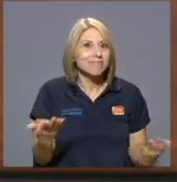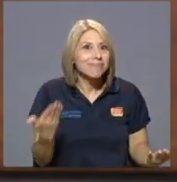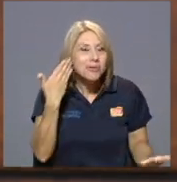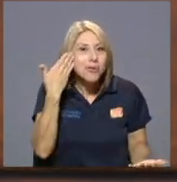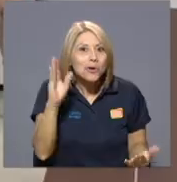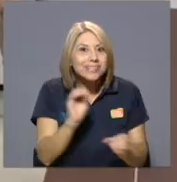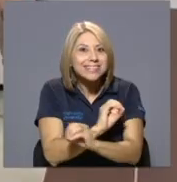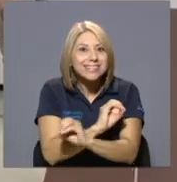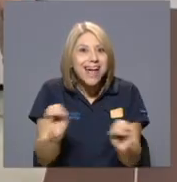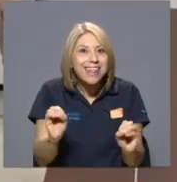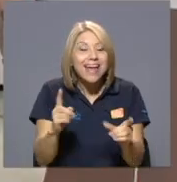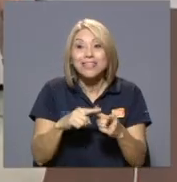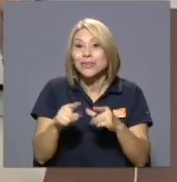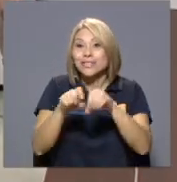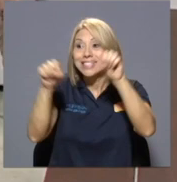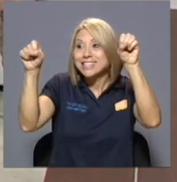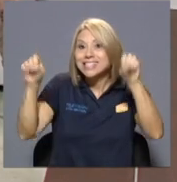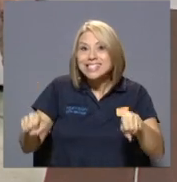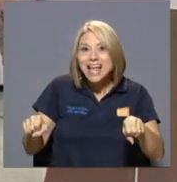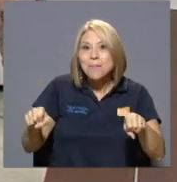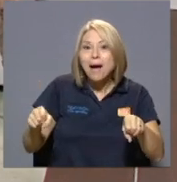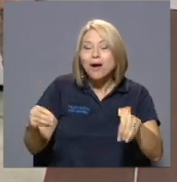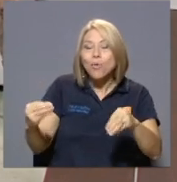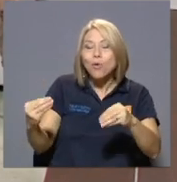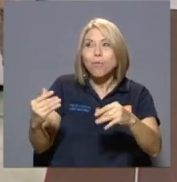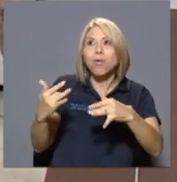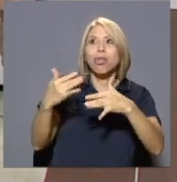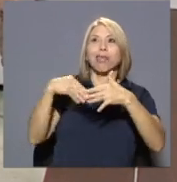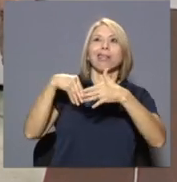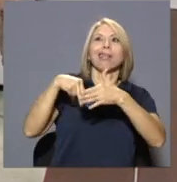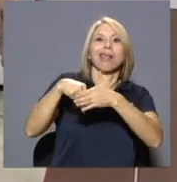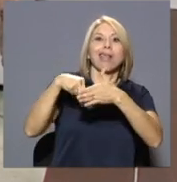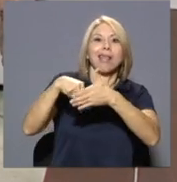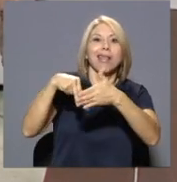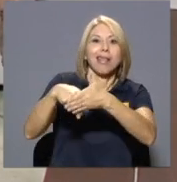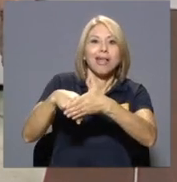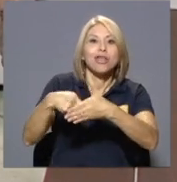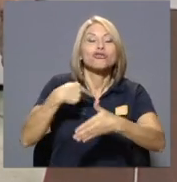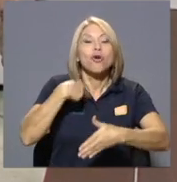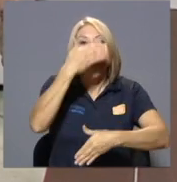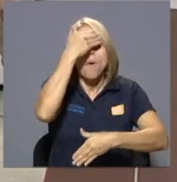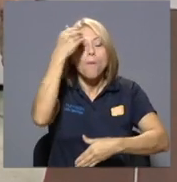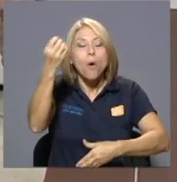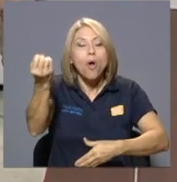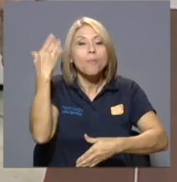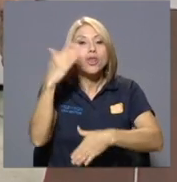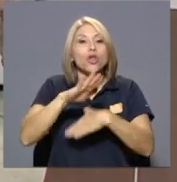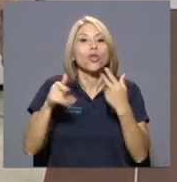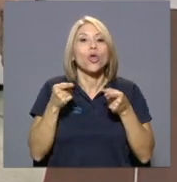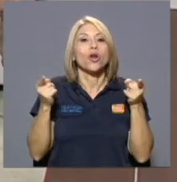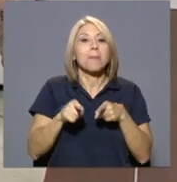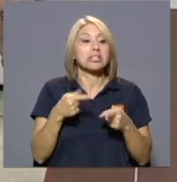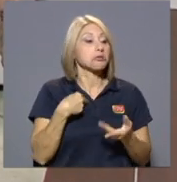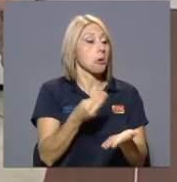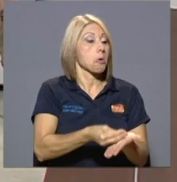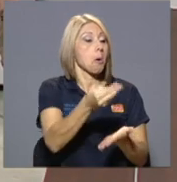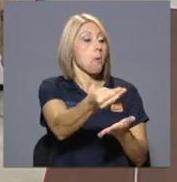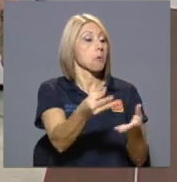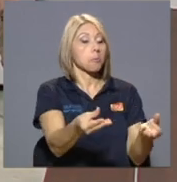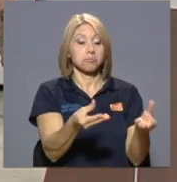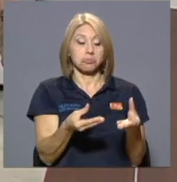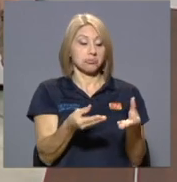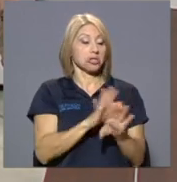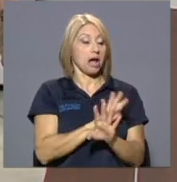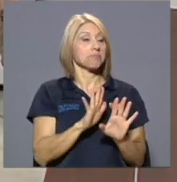yo voy a adquirir esa mercancía o ese producto, me olvido totalmente de lo que pasa alrededor. Ese es el primer precepto que